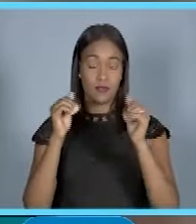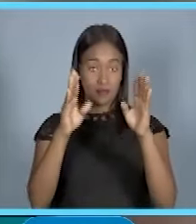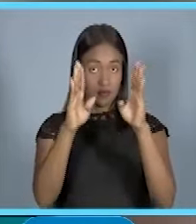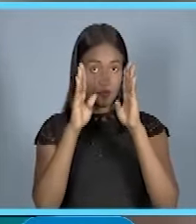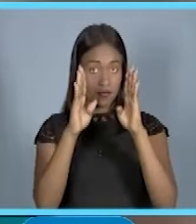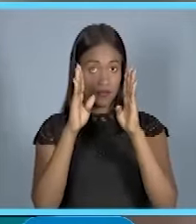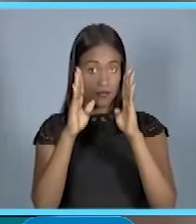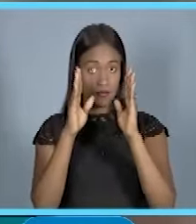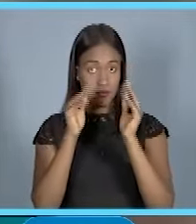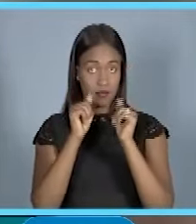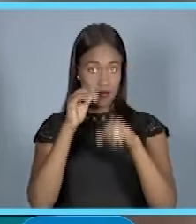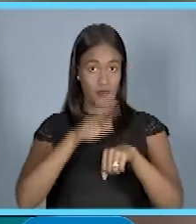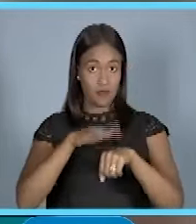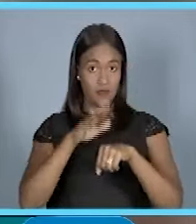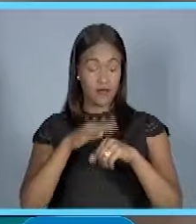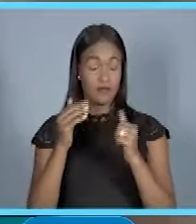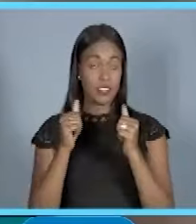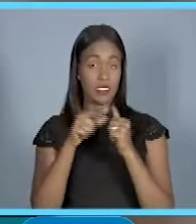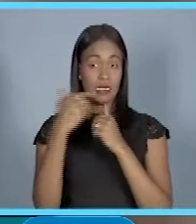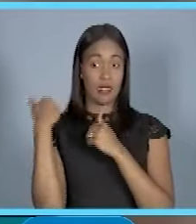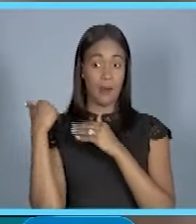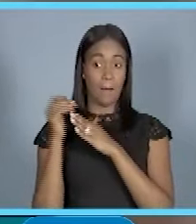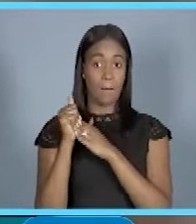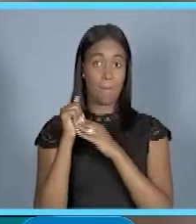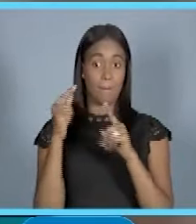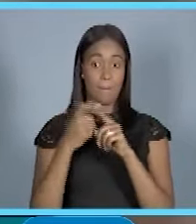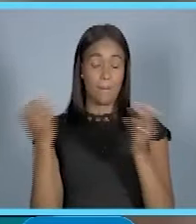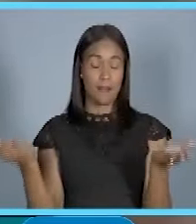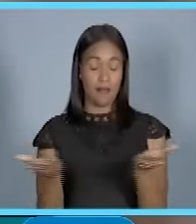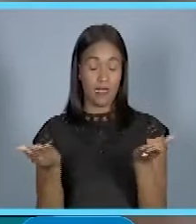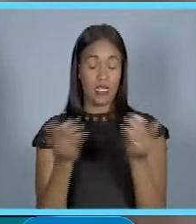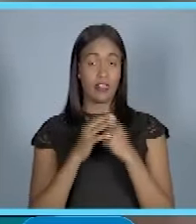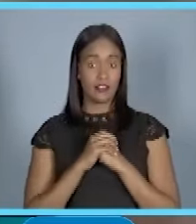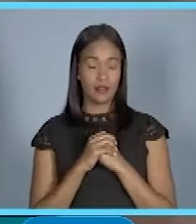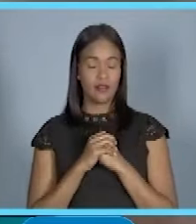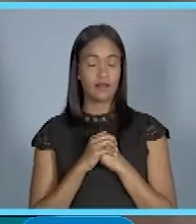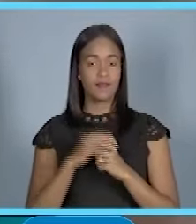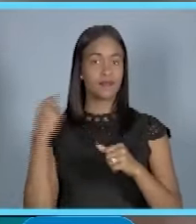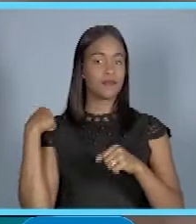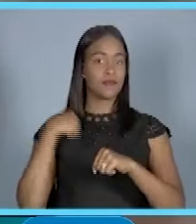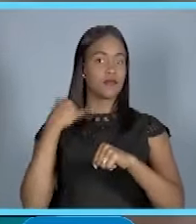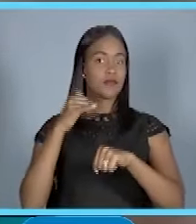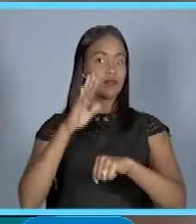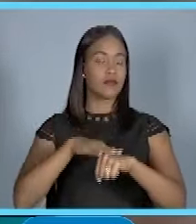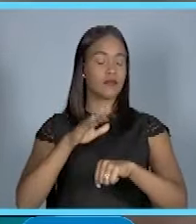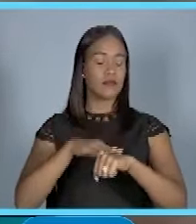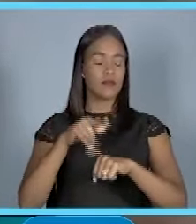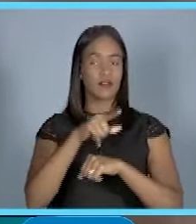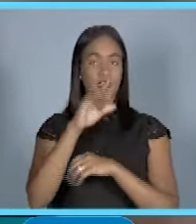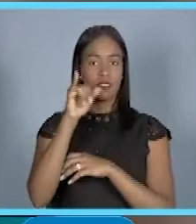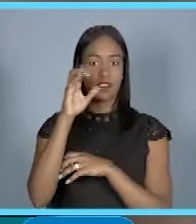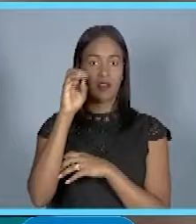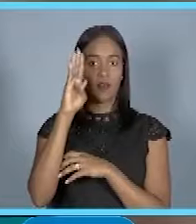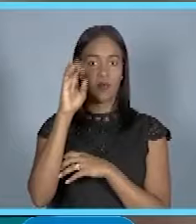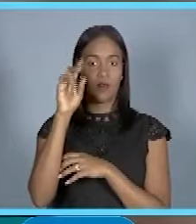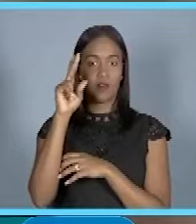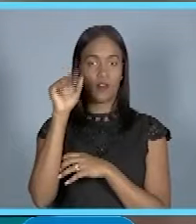atención, grandes líderes de este país sindicales, les hacemos un llamado a Jacobo